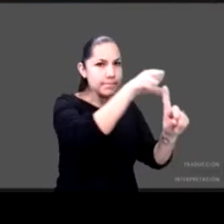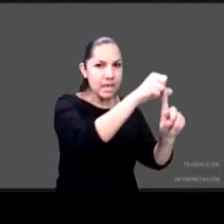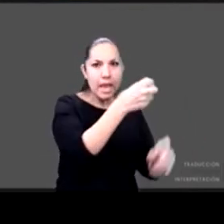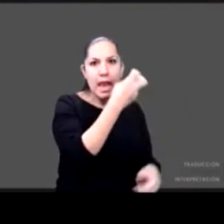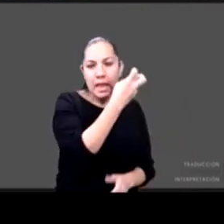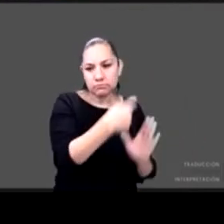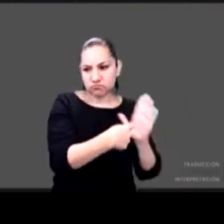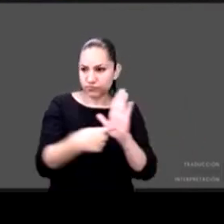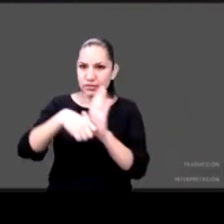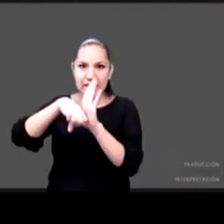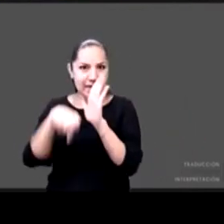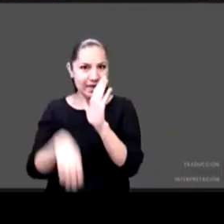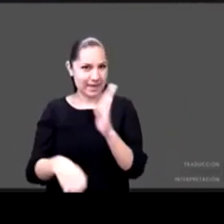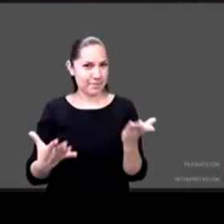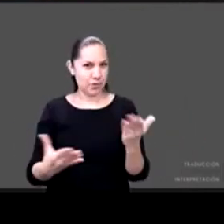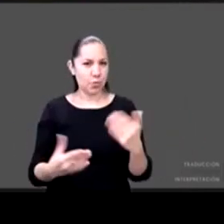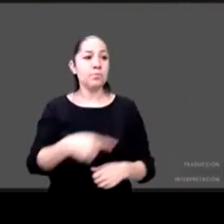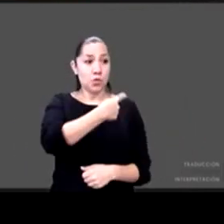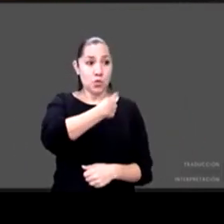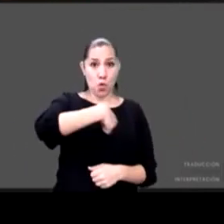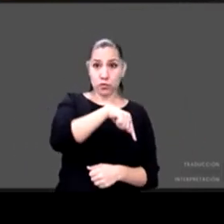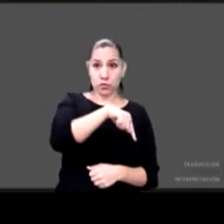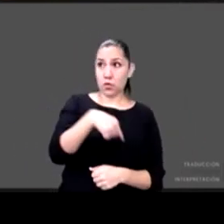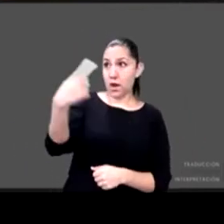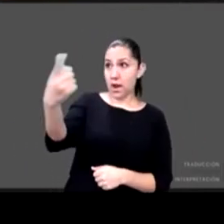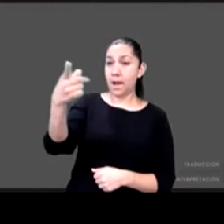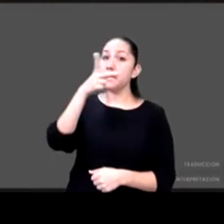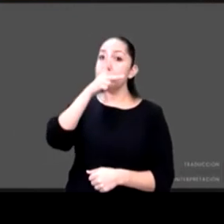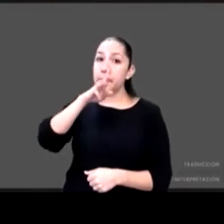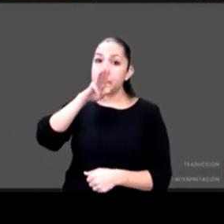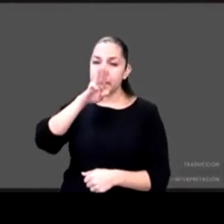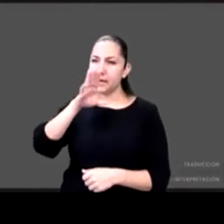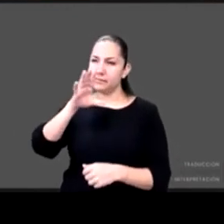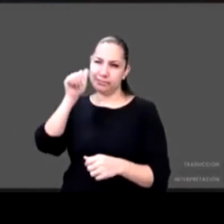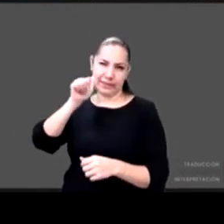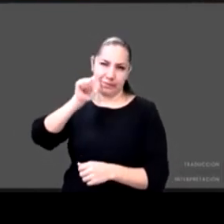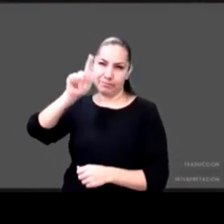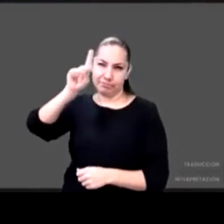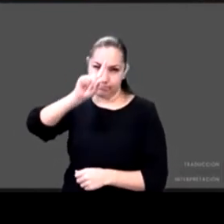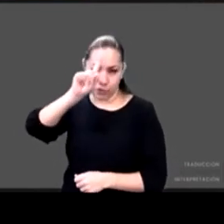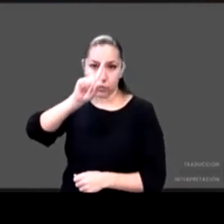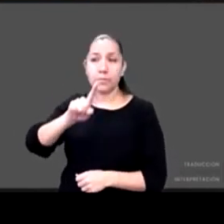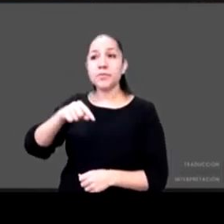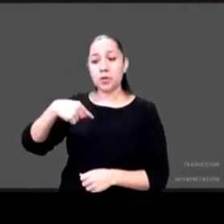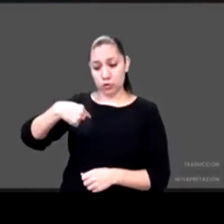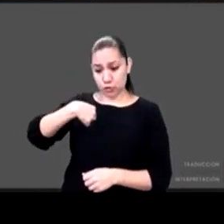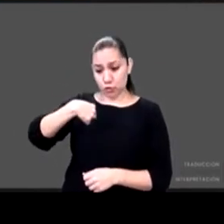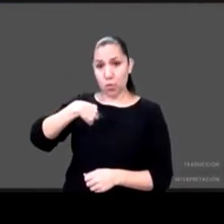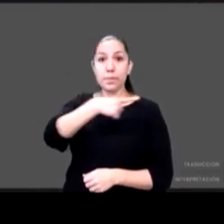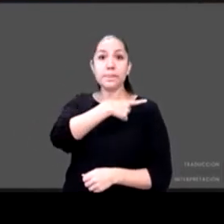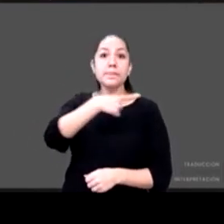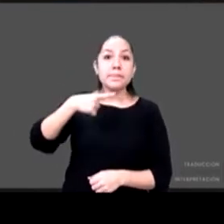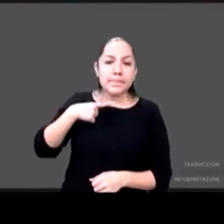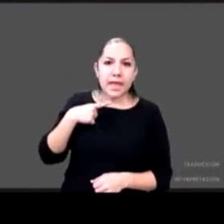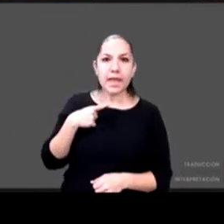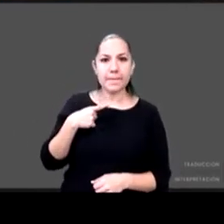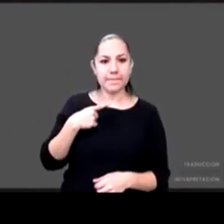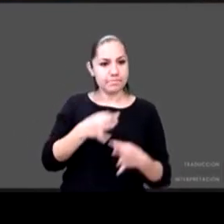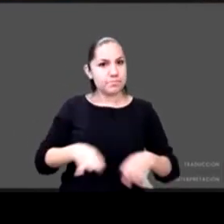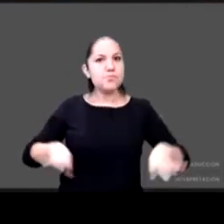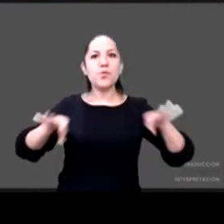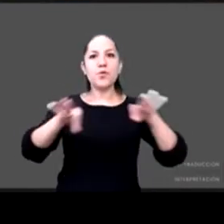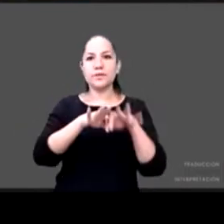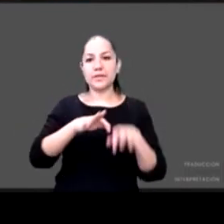Es esto que vamos a enseñar, primero lo tenemos que entender nosotros. Y entonces, si yo, Dani, tengo que asumir las riendas de mi vida, asumo